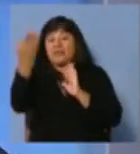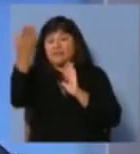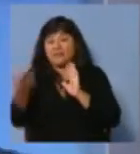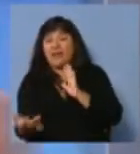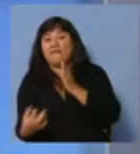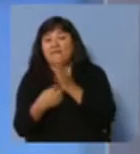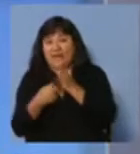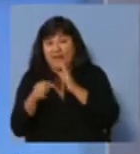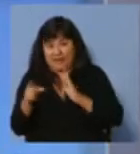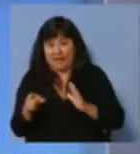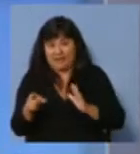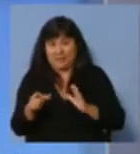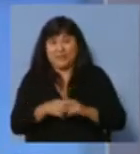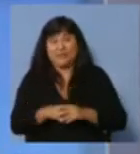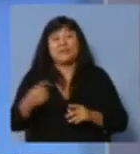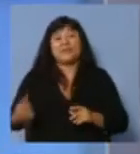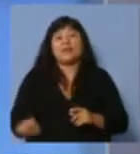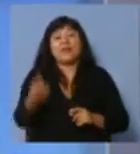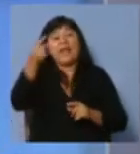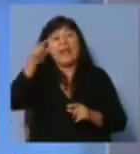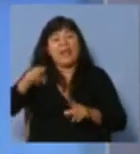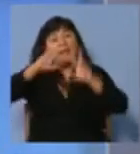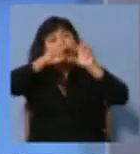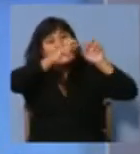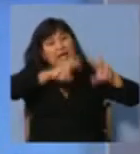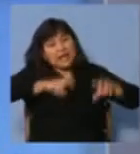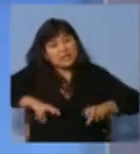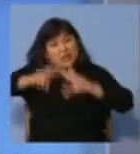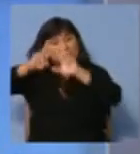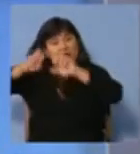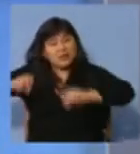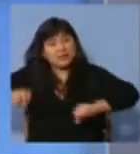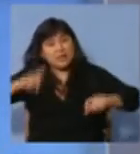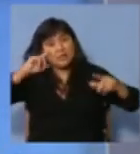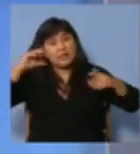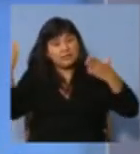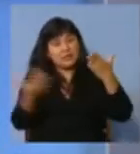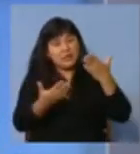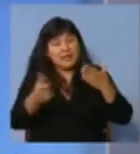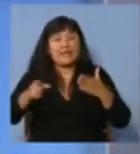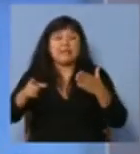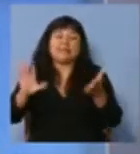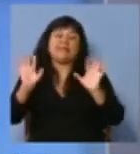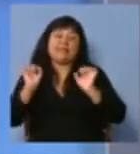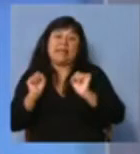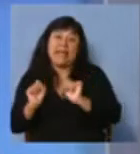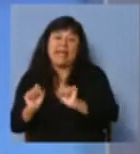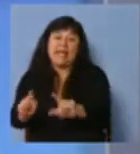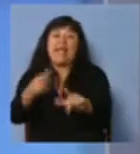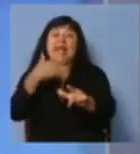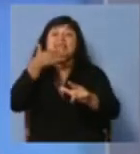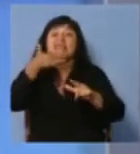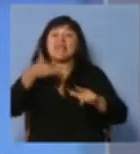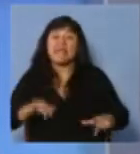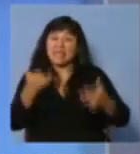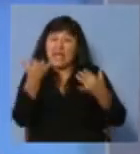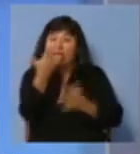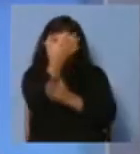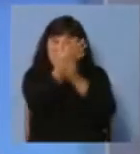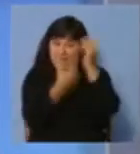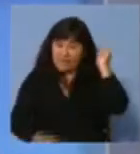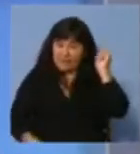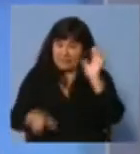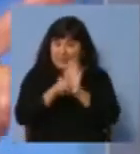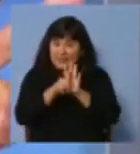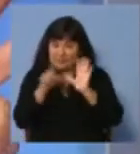la fiscalía hace de investigación preliminar y si entiende que existiría delito nos da participación